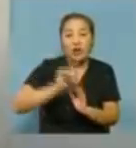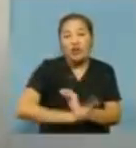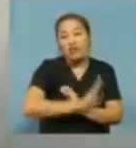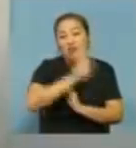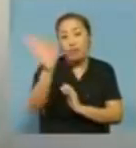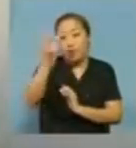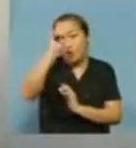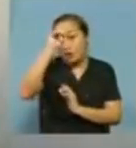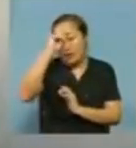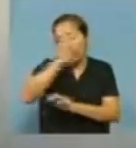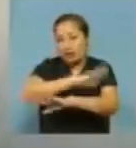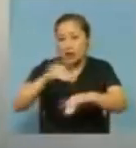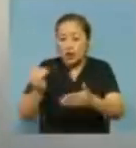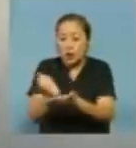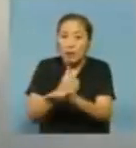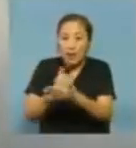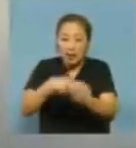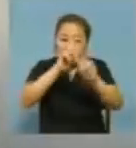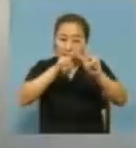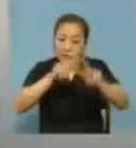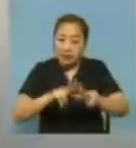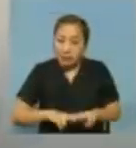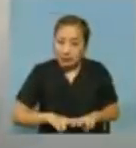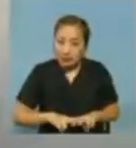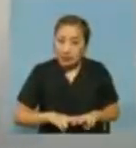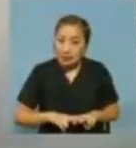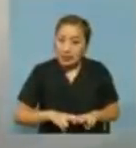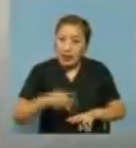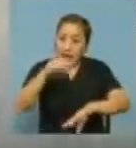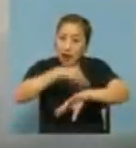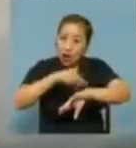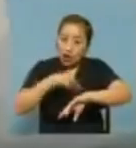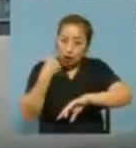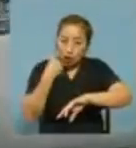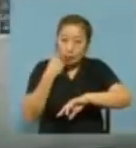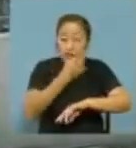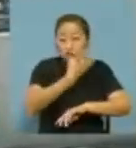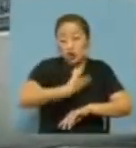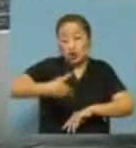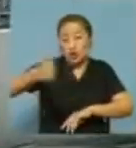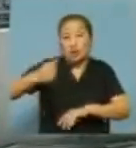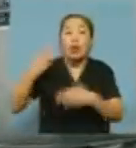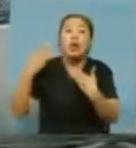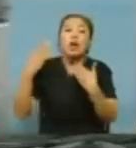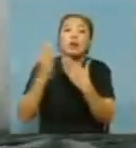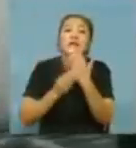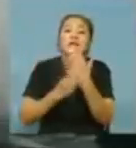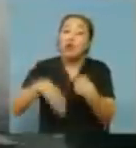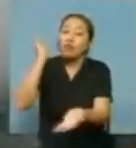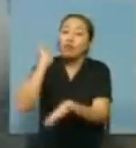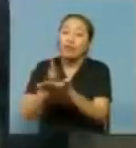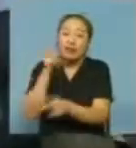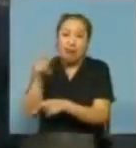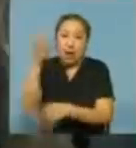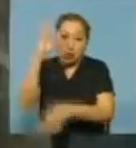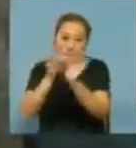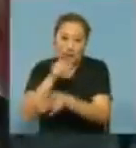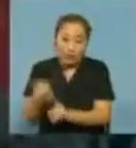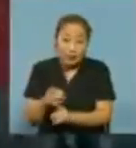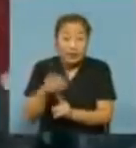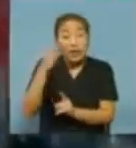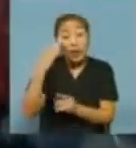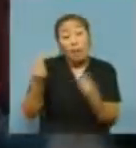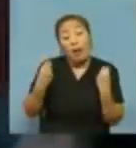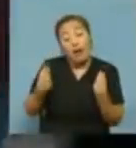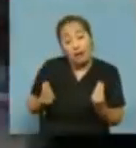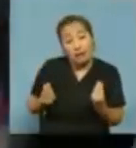nuevo al Hospital de Niños esperando la revisación del médico correspondiente que nos derivó hacia el Ministerio Público de la acusación, a los